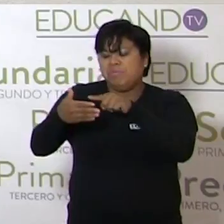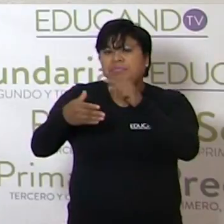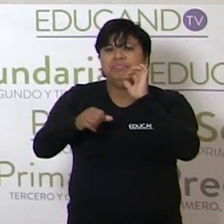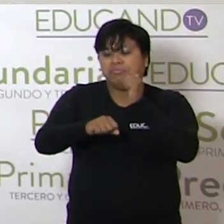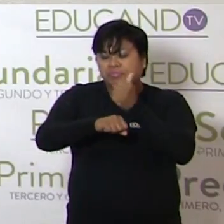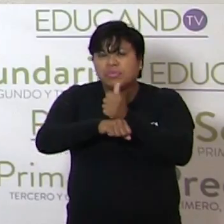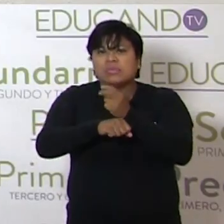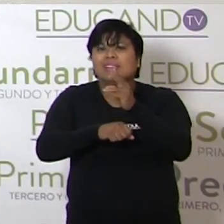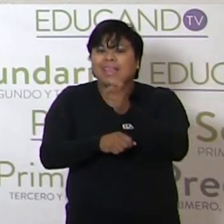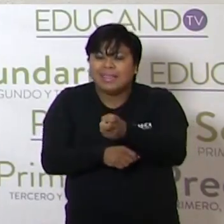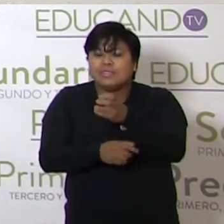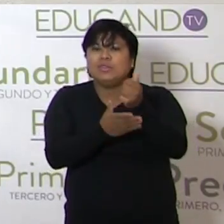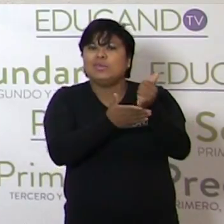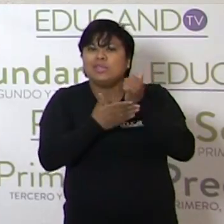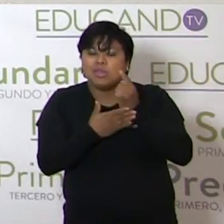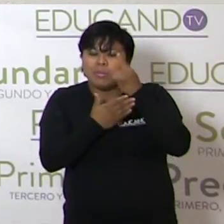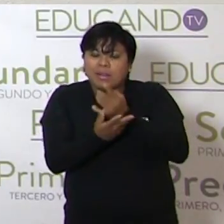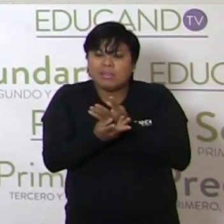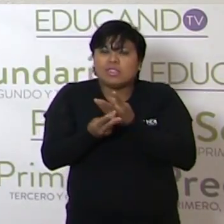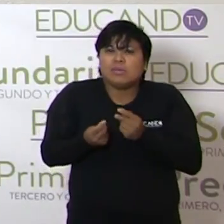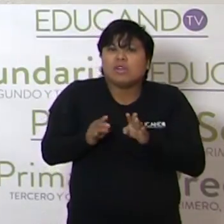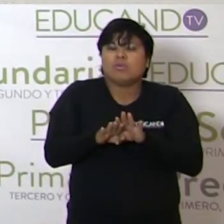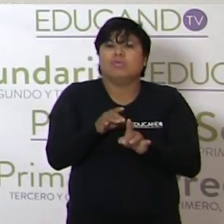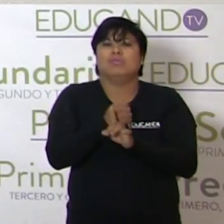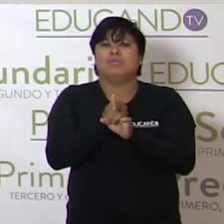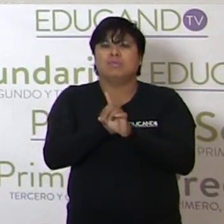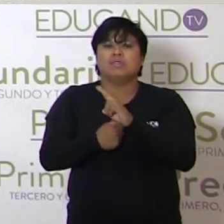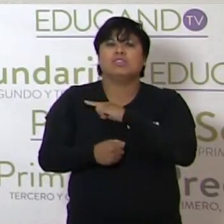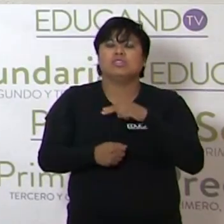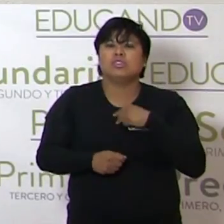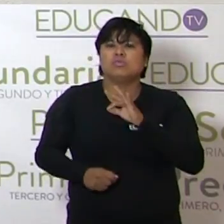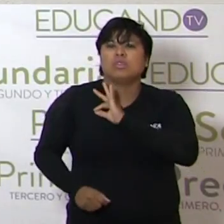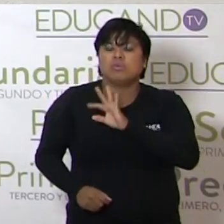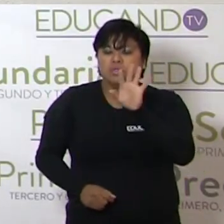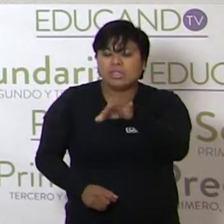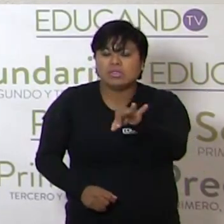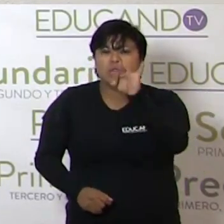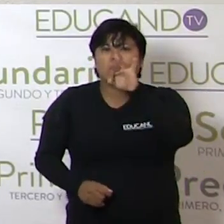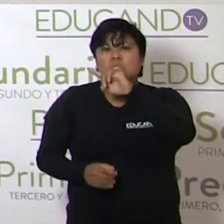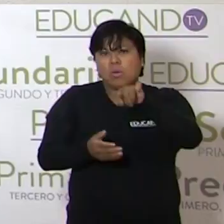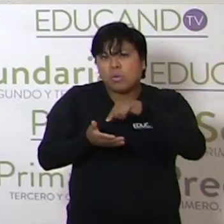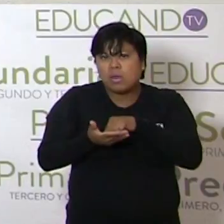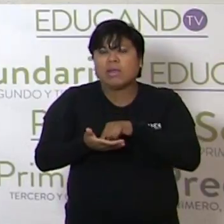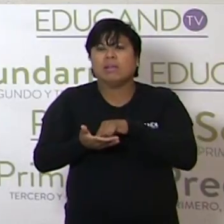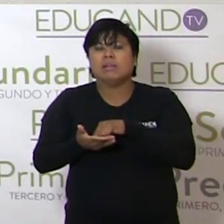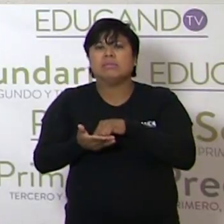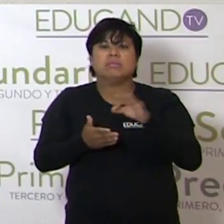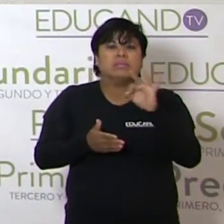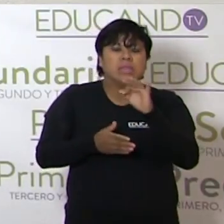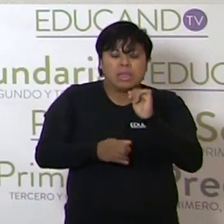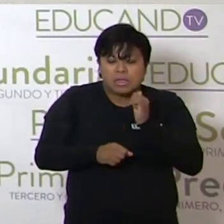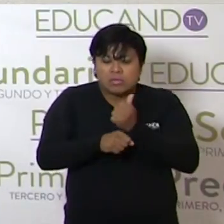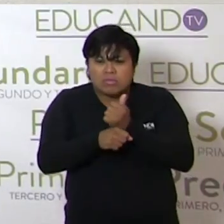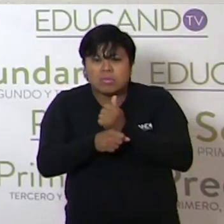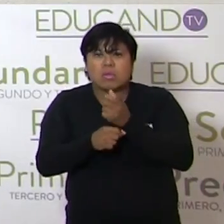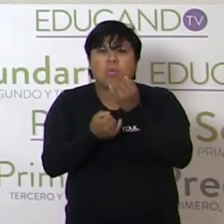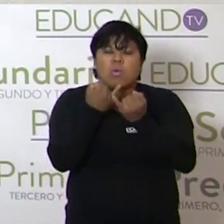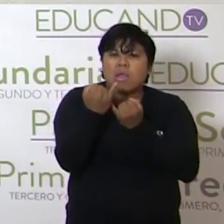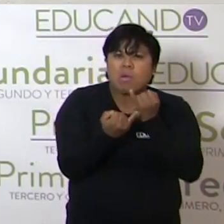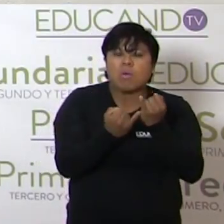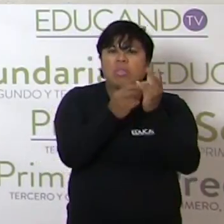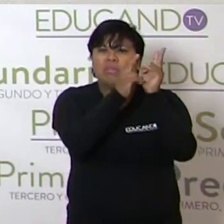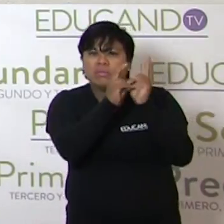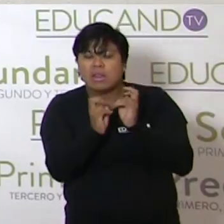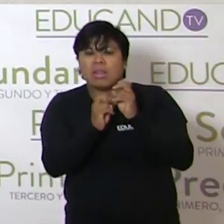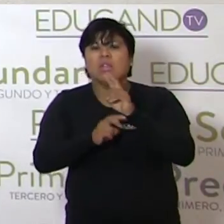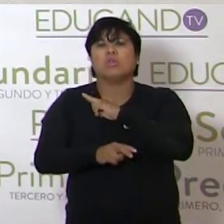nos ayudan a resolver algunos de los problemas que podemos tener, como elegir algún lugar, elegir alguna aplicación, algún juego, alguna descarga